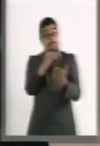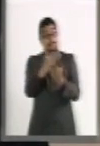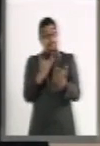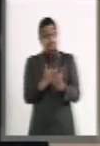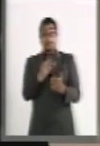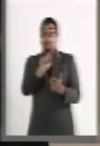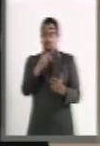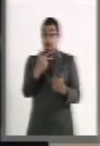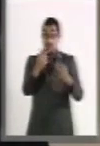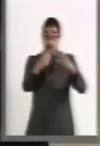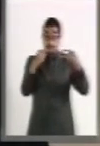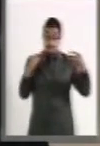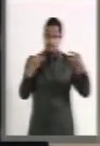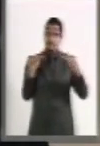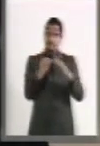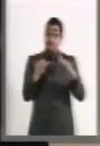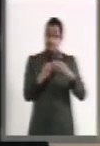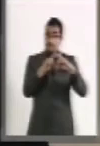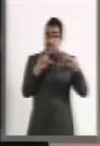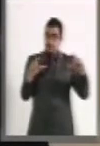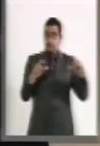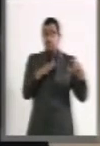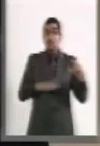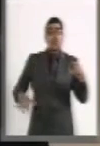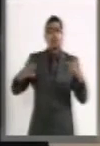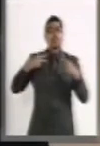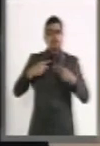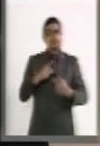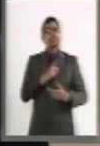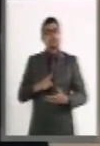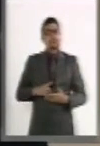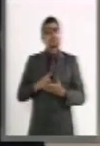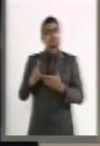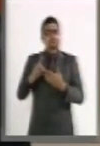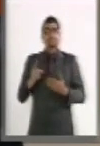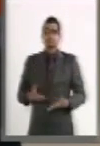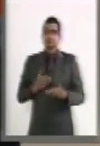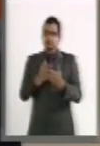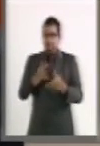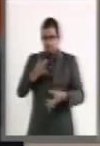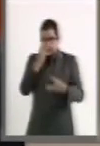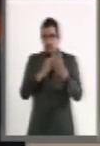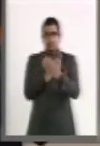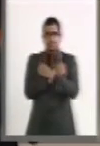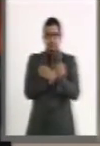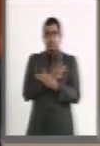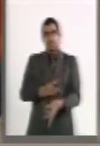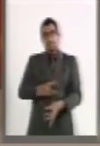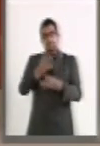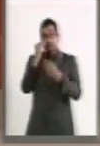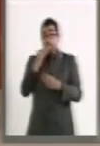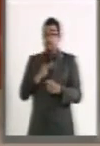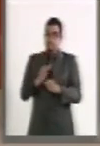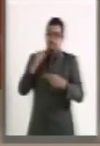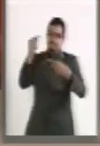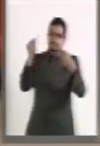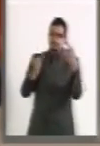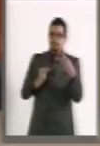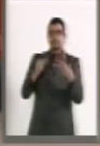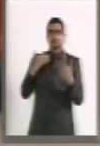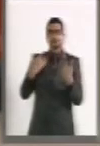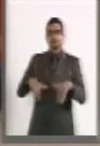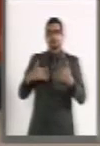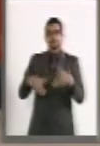artículo 28 que todos tenemos derecho a la educación, señalando algunas de las características que le son